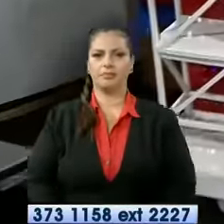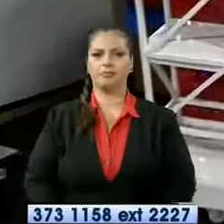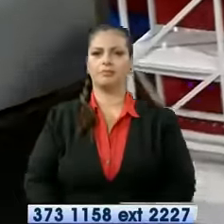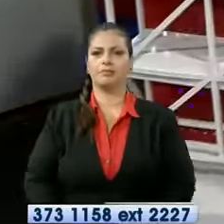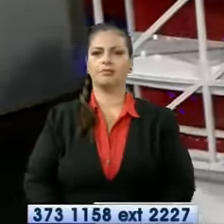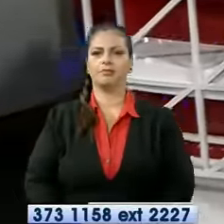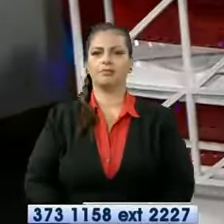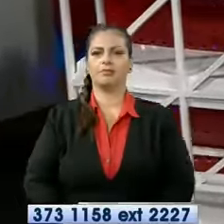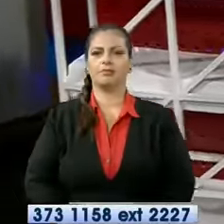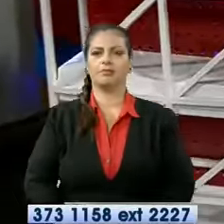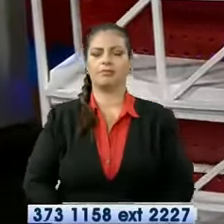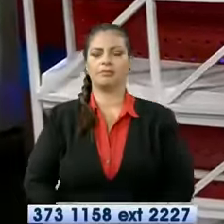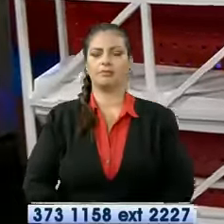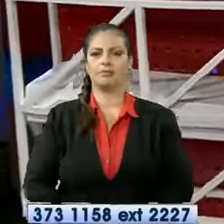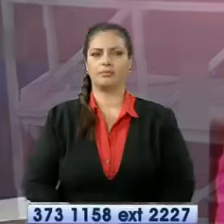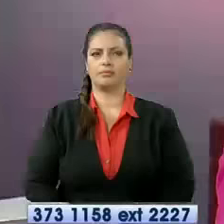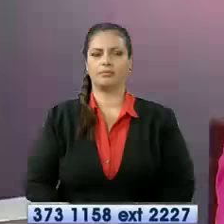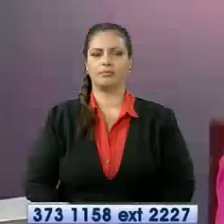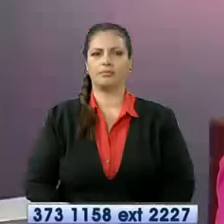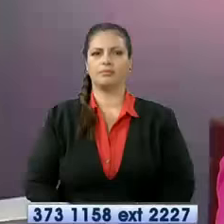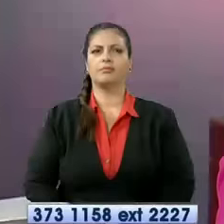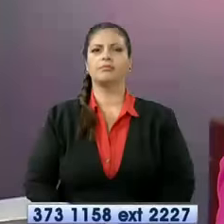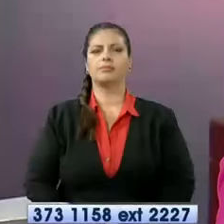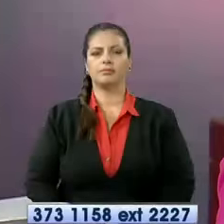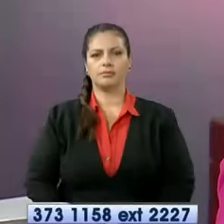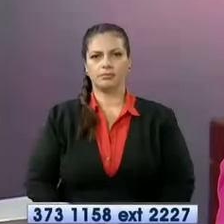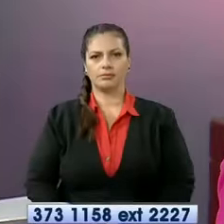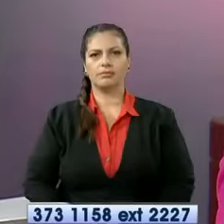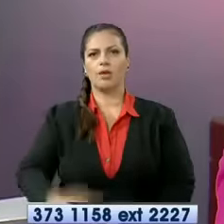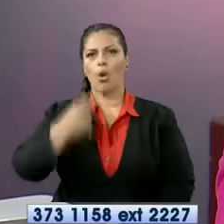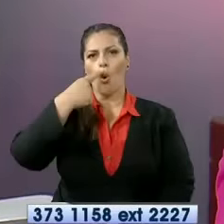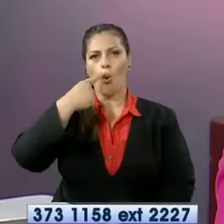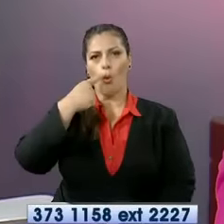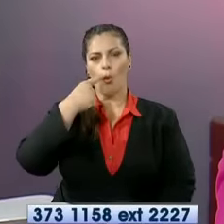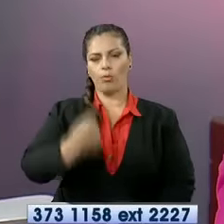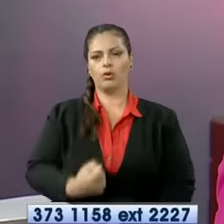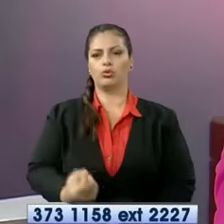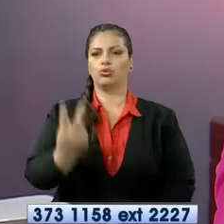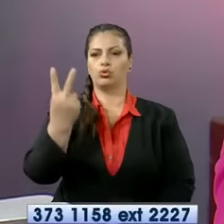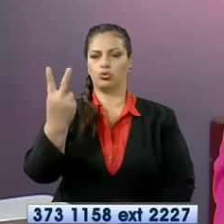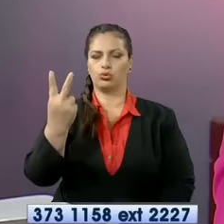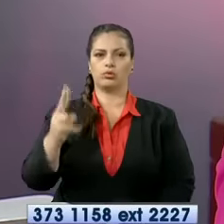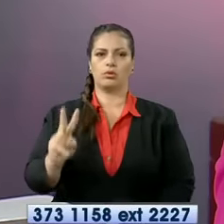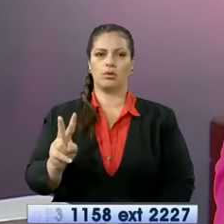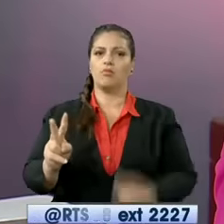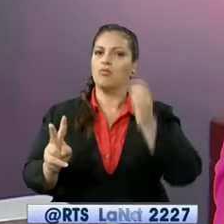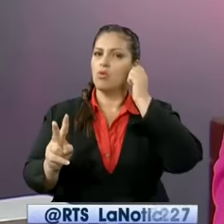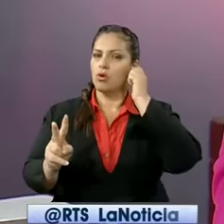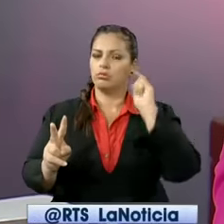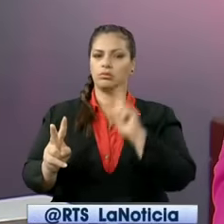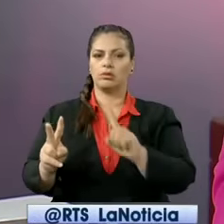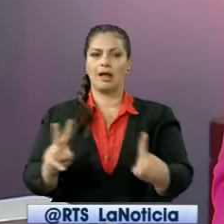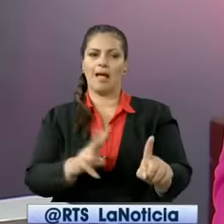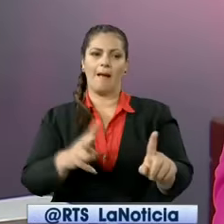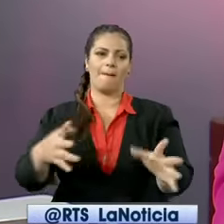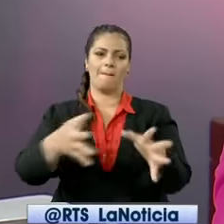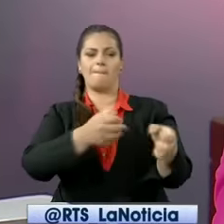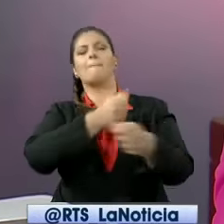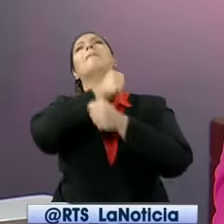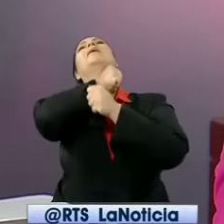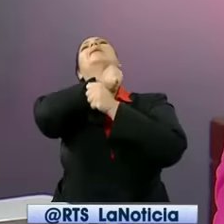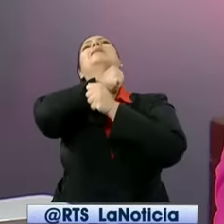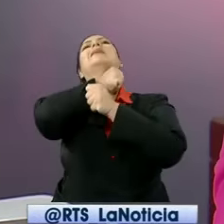Y la policía capturó a 2 sujetos acusados de asaltar y herir a una mujer. El ilícito se registró la noche